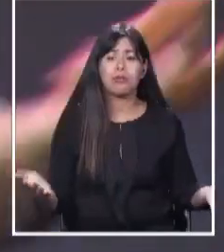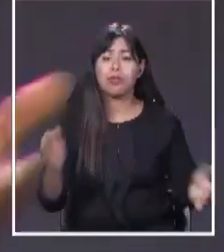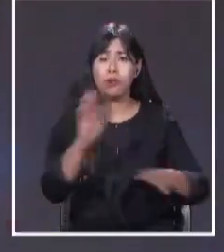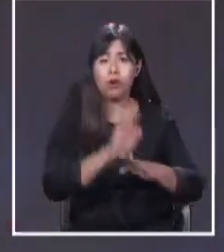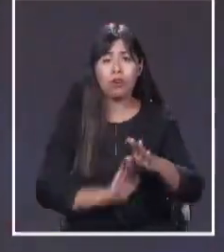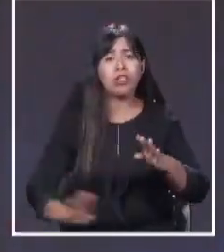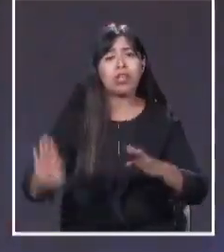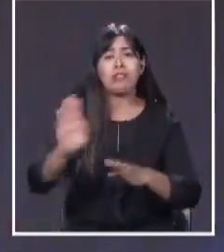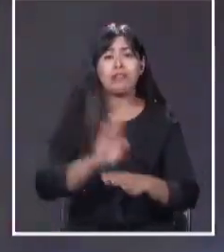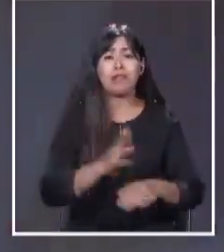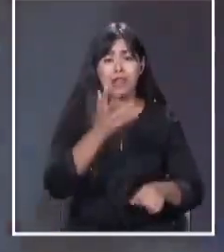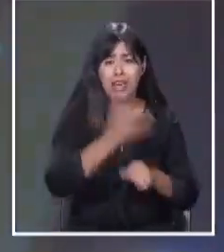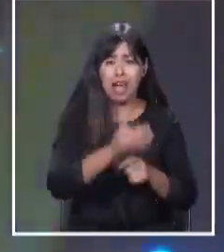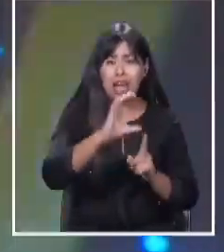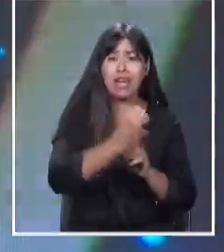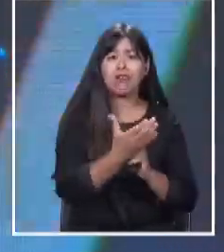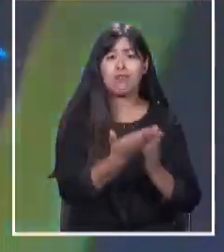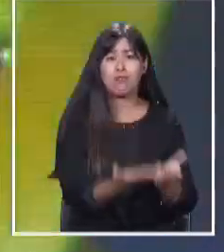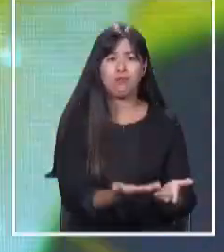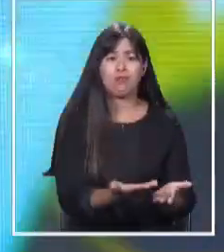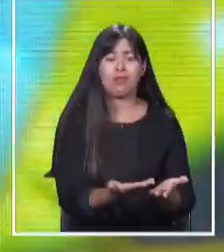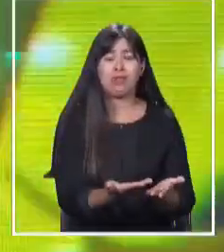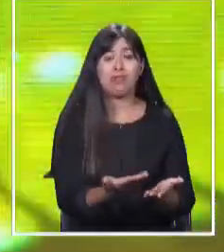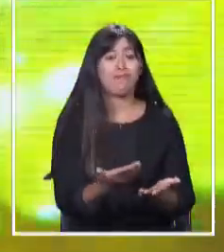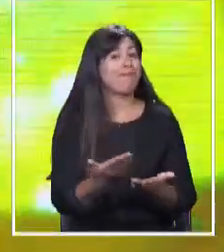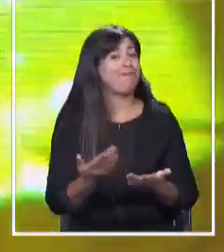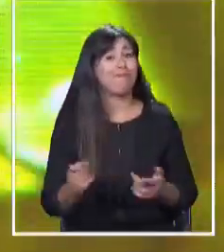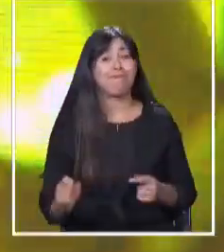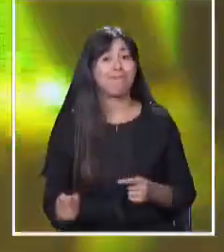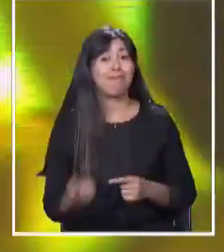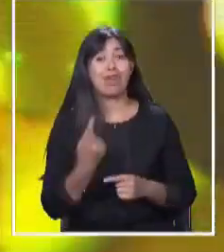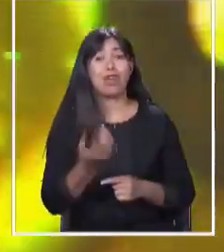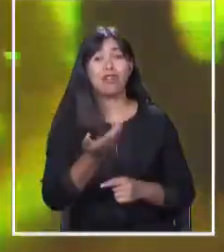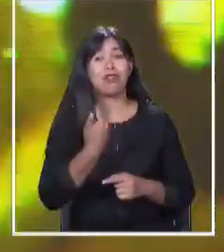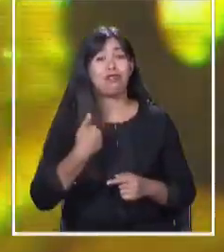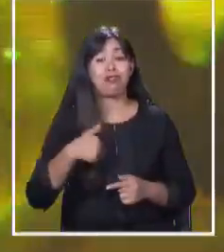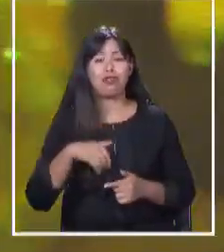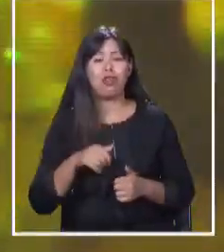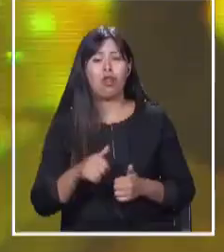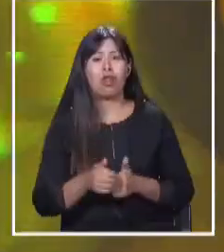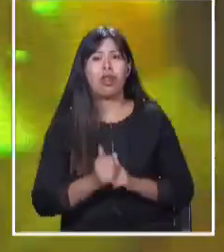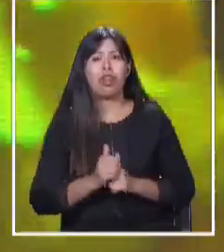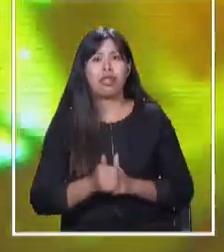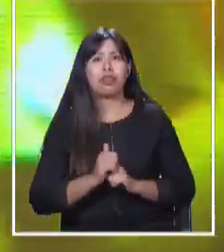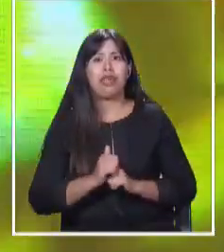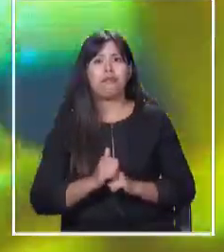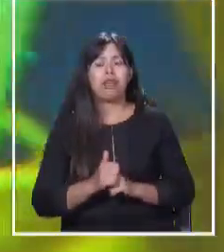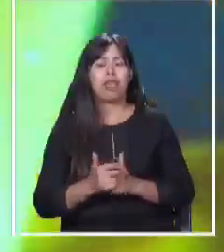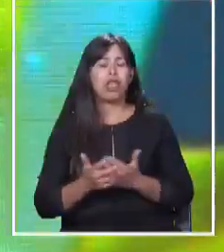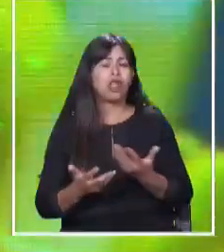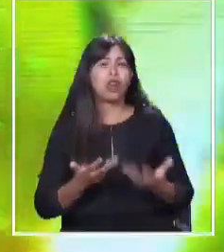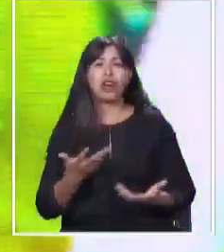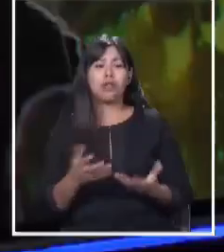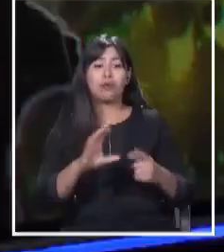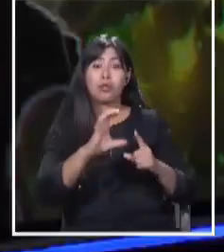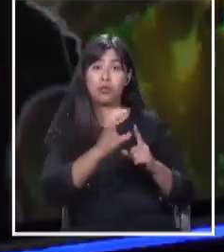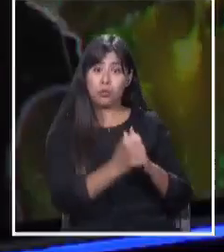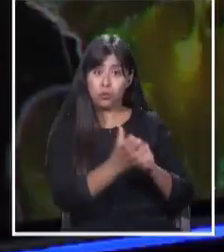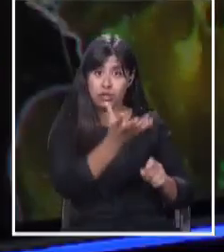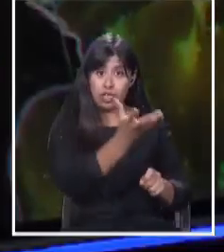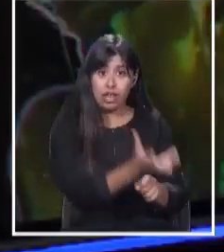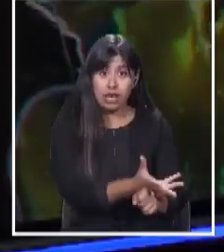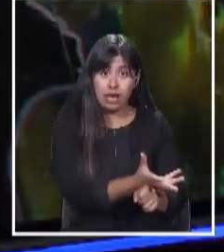conservación, lo que sea. Por lo tanto, yo creo que primero el desafío es cómo transmitimos esa cultura que